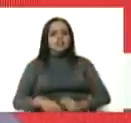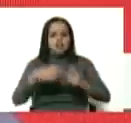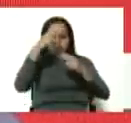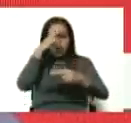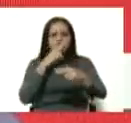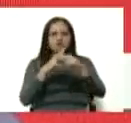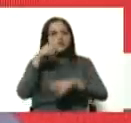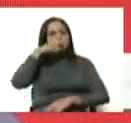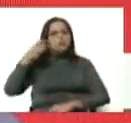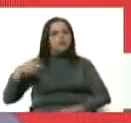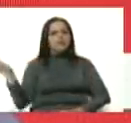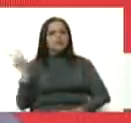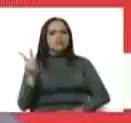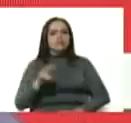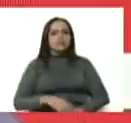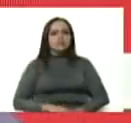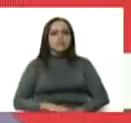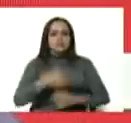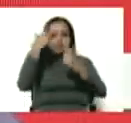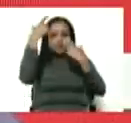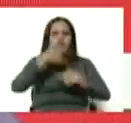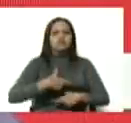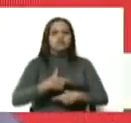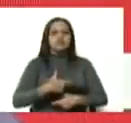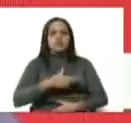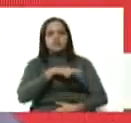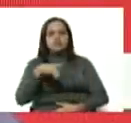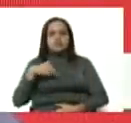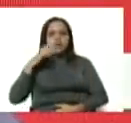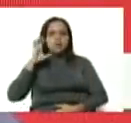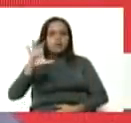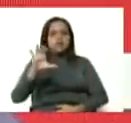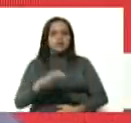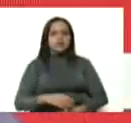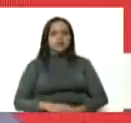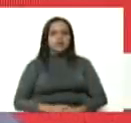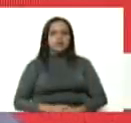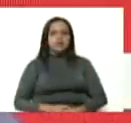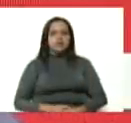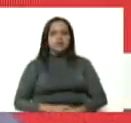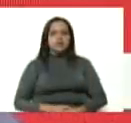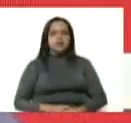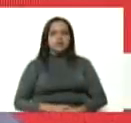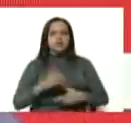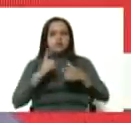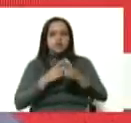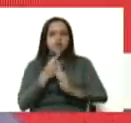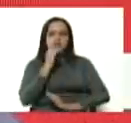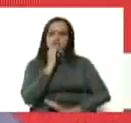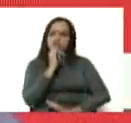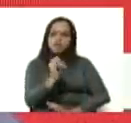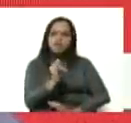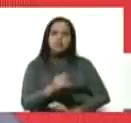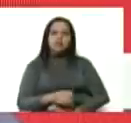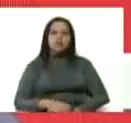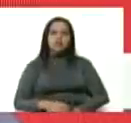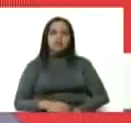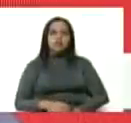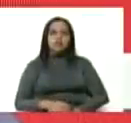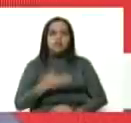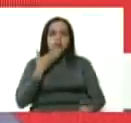del pueblo venezolano y la integridad de nuestra amada patria. Así que era información que me